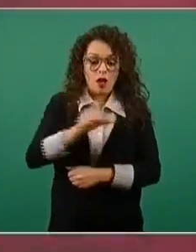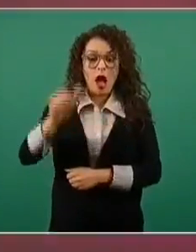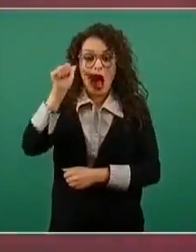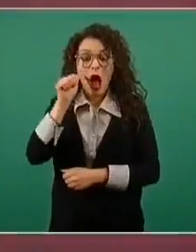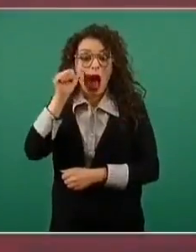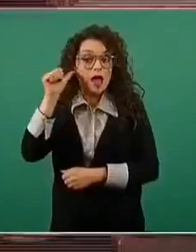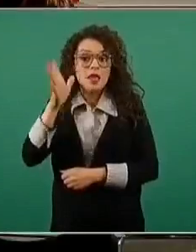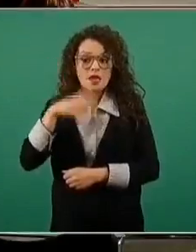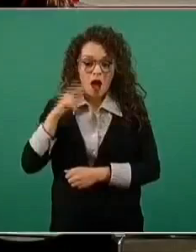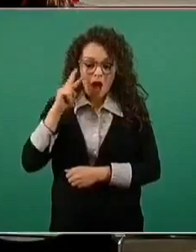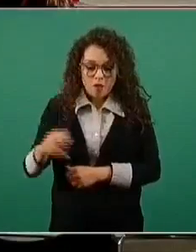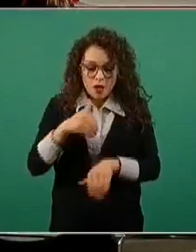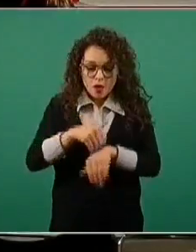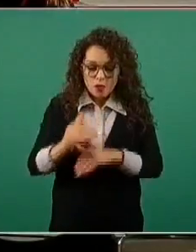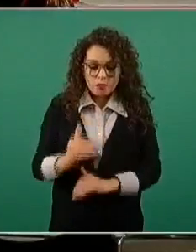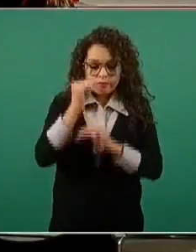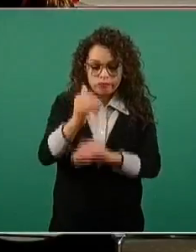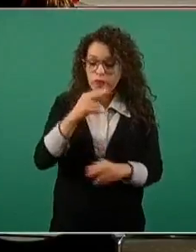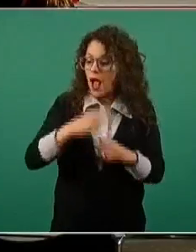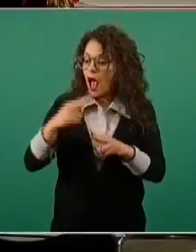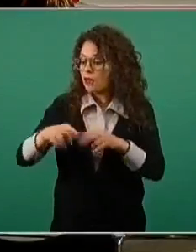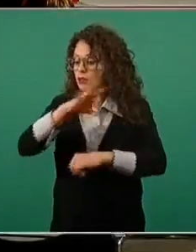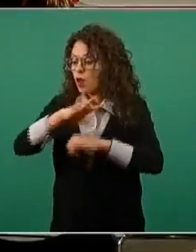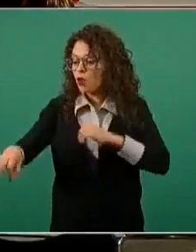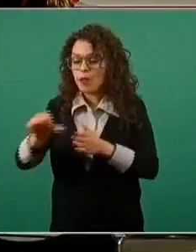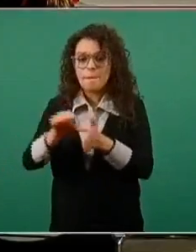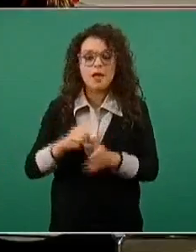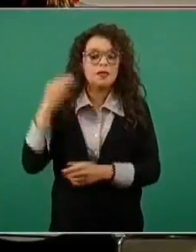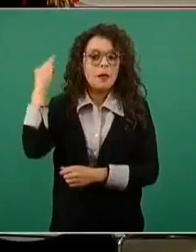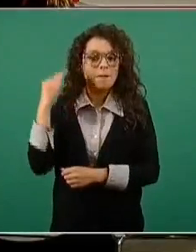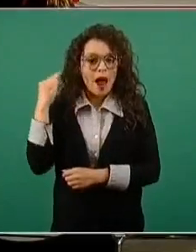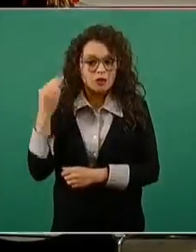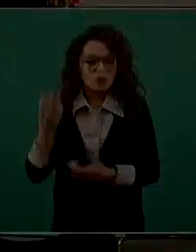del viernes, el funcionario presentó sin dicho implemento el informe diario sobre la pandemia.